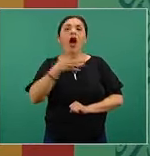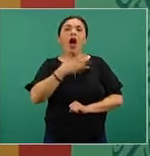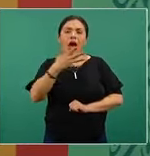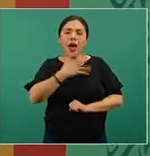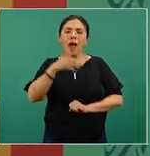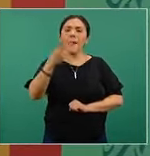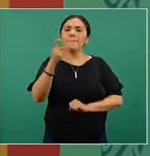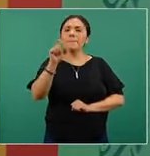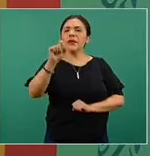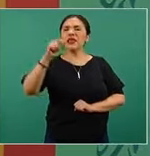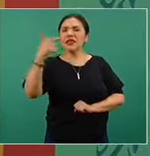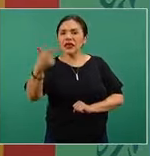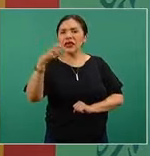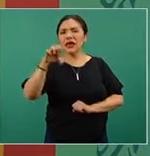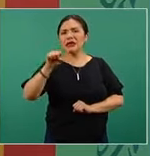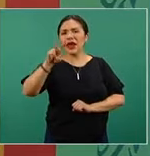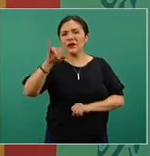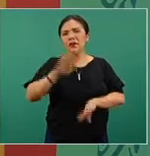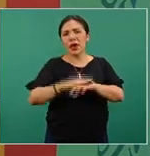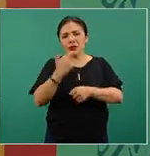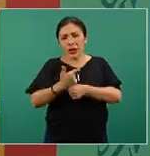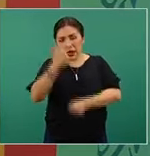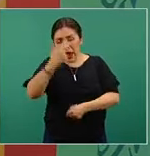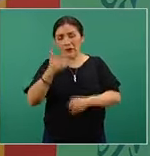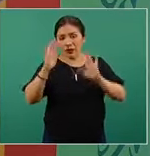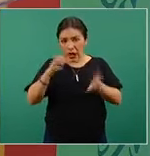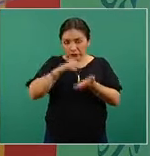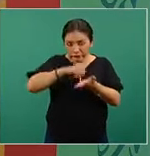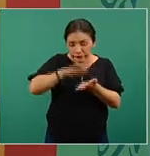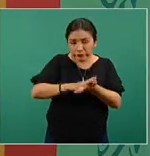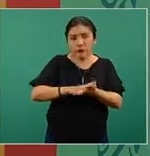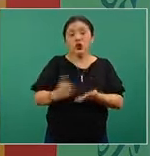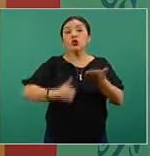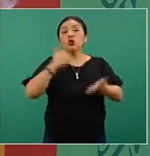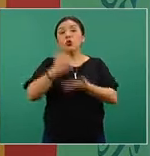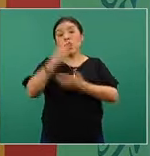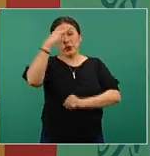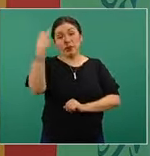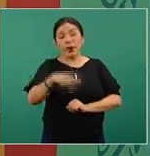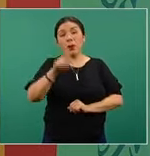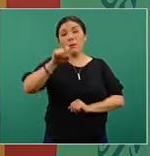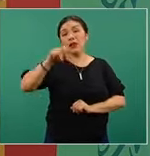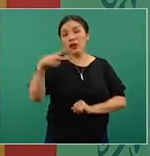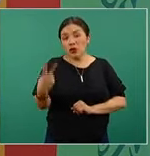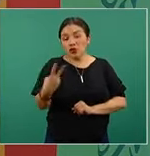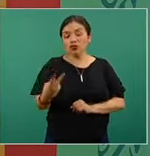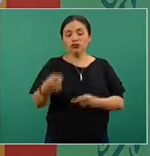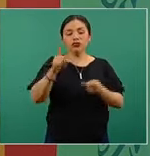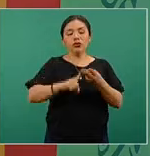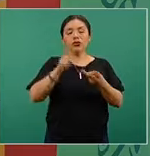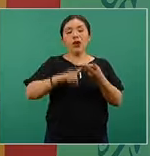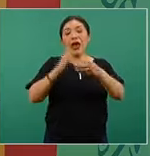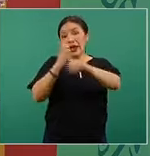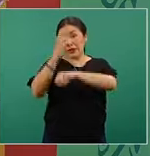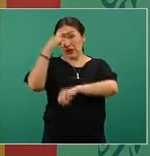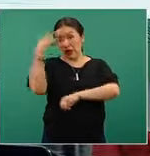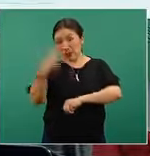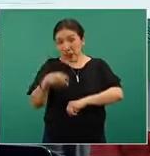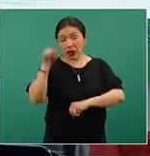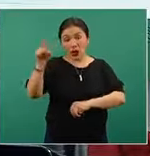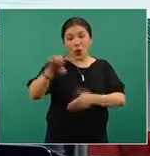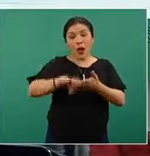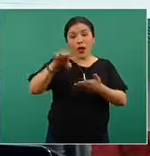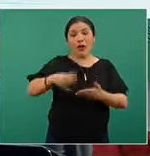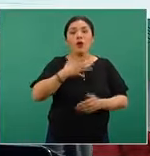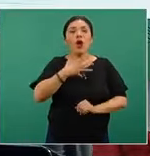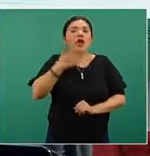27 es avis de aves identificadas ciudad de méxico 22 estado de méxico por ejemplo